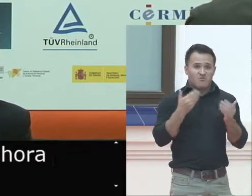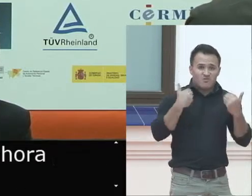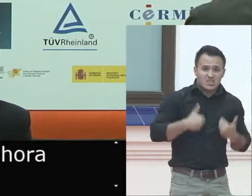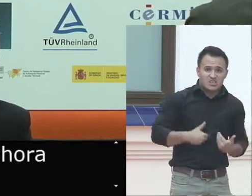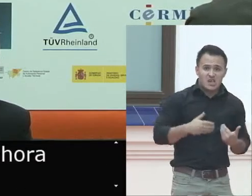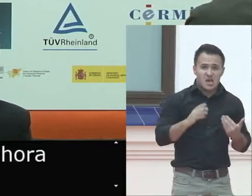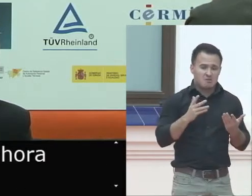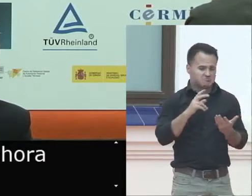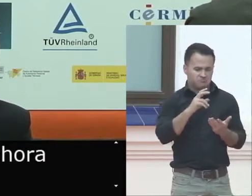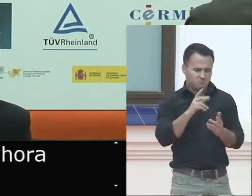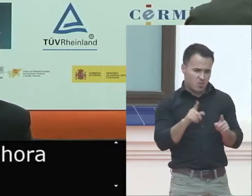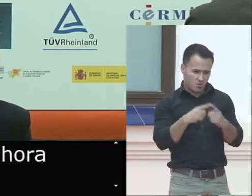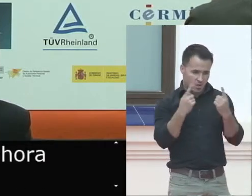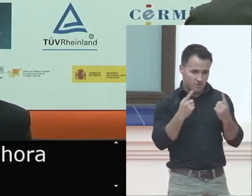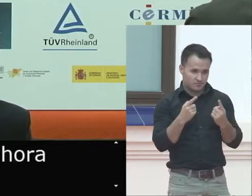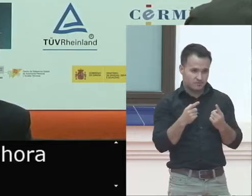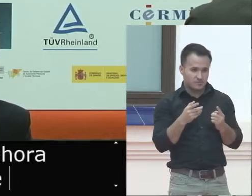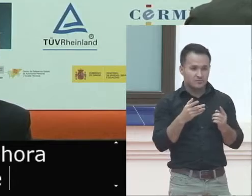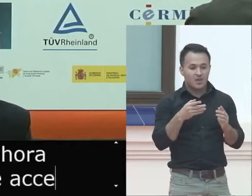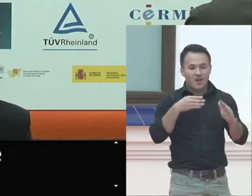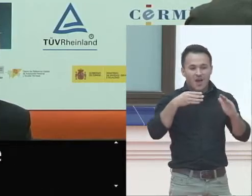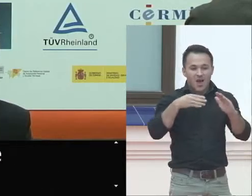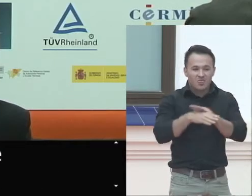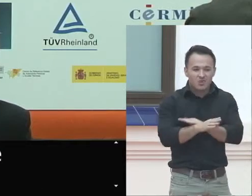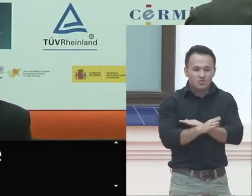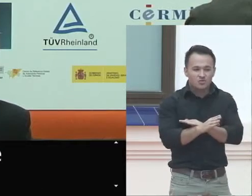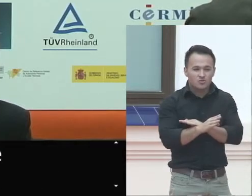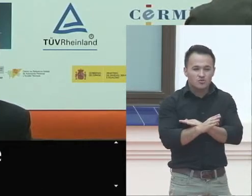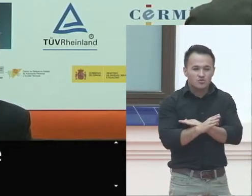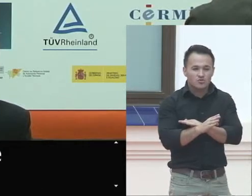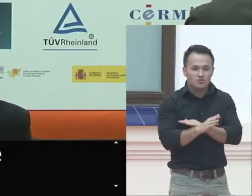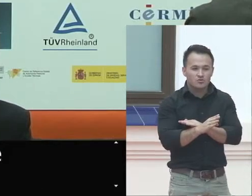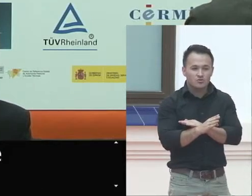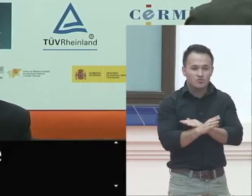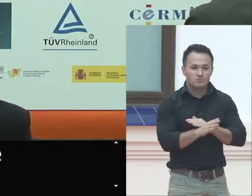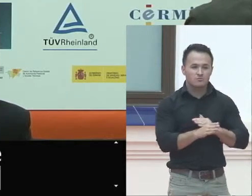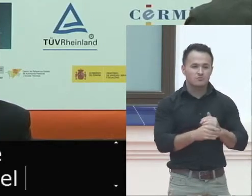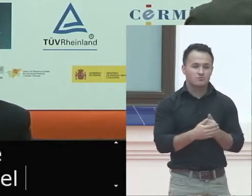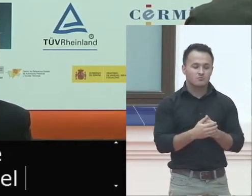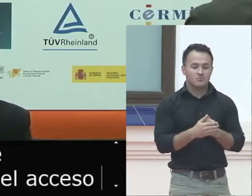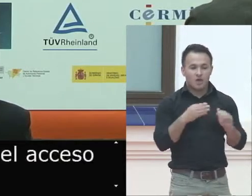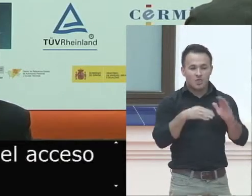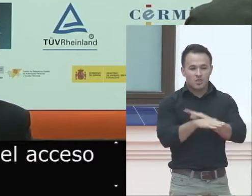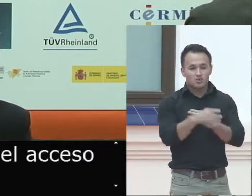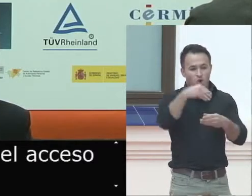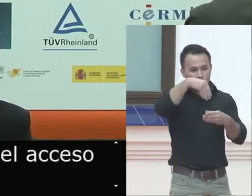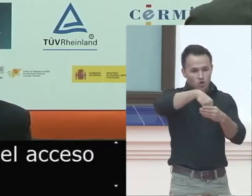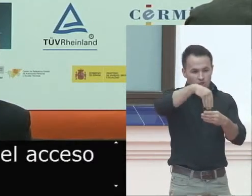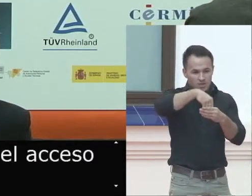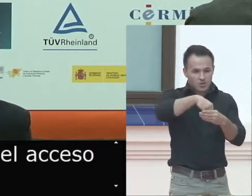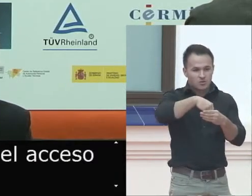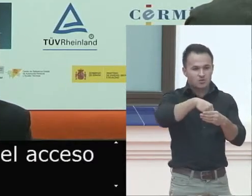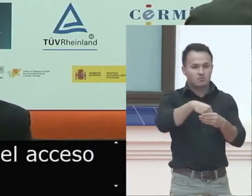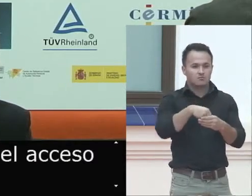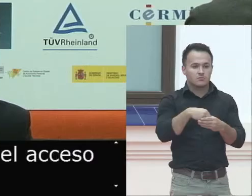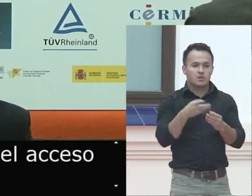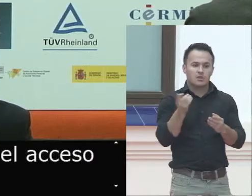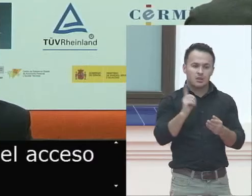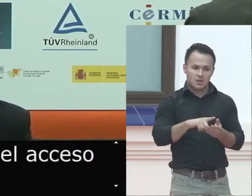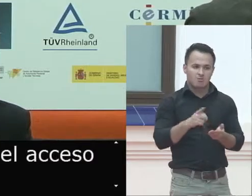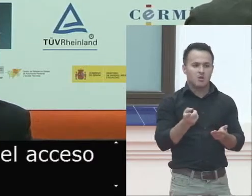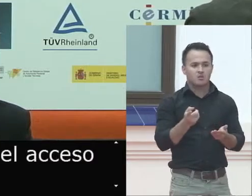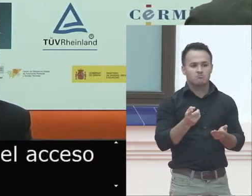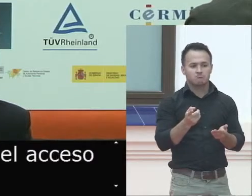otro, es el acceso a los contenidos, como bien decía, a los contenidos y a poder usar los